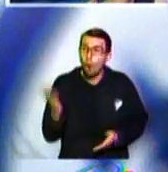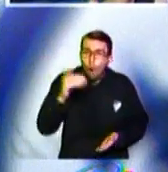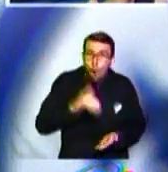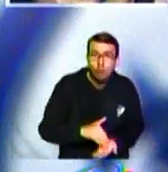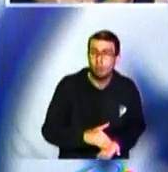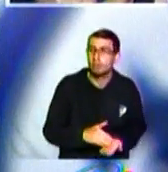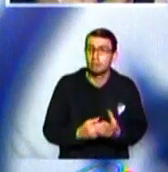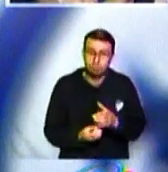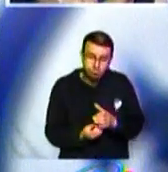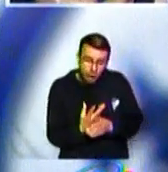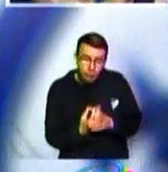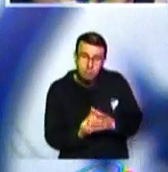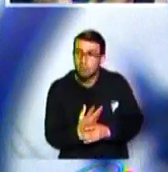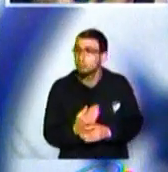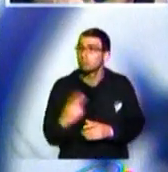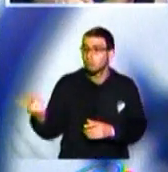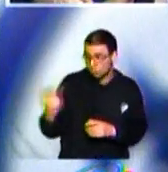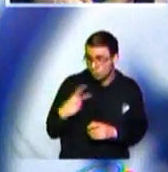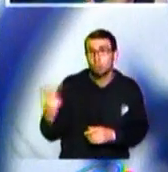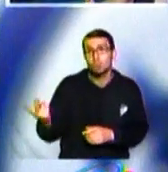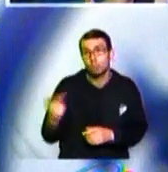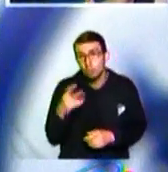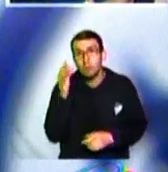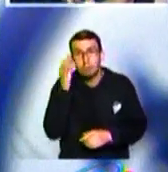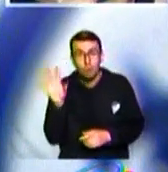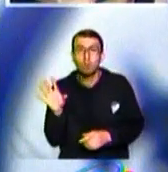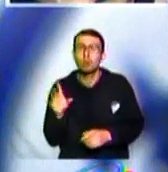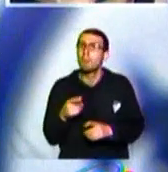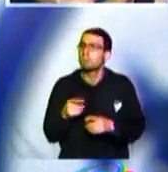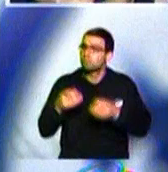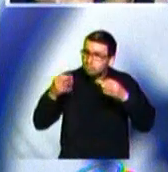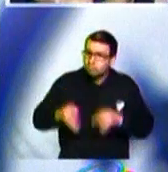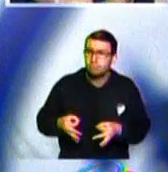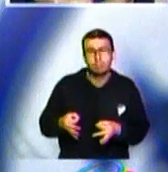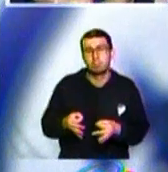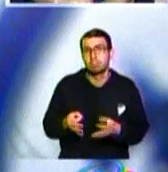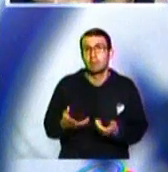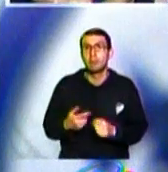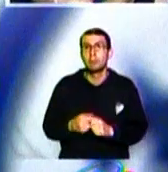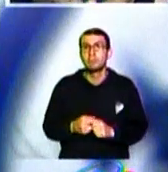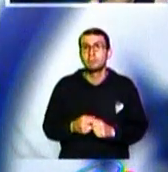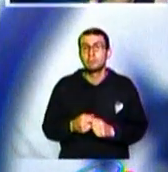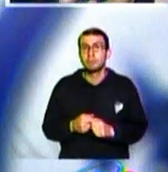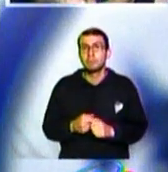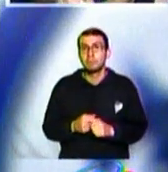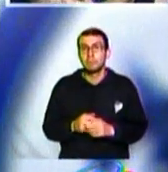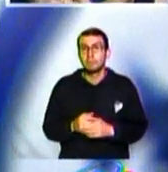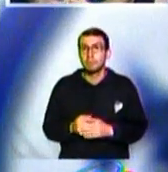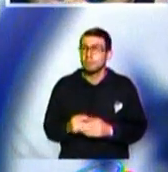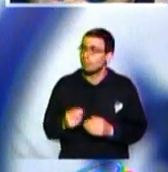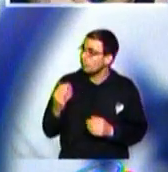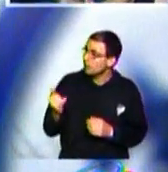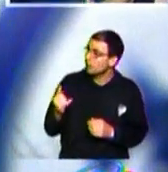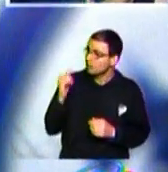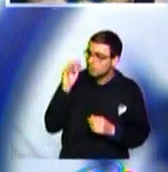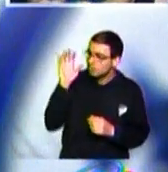no aparecer en la pareja, no necesariamente es matemático que tenga que aparecer en la pareja. Estas son lesiones que hay que poner mucho cuidado, llamar la